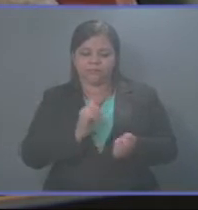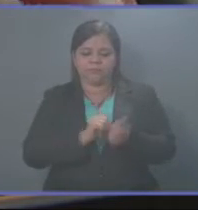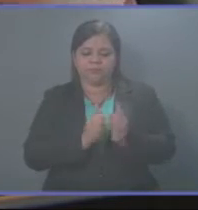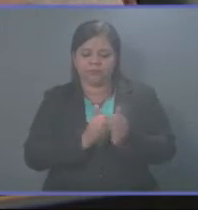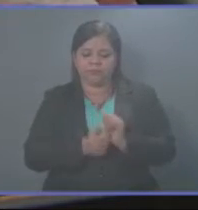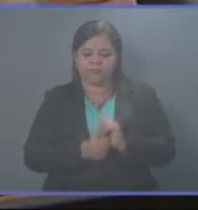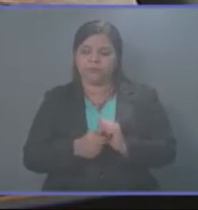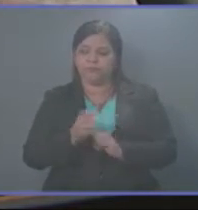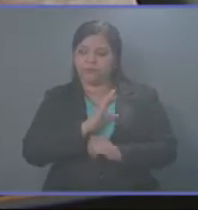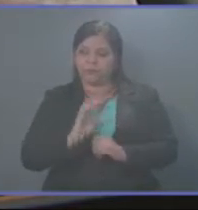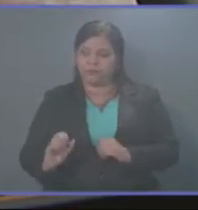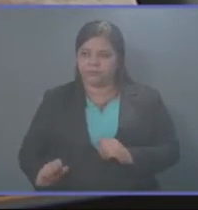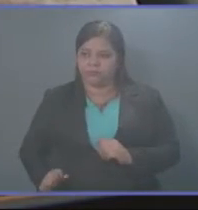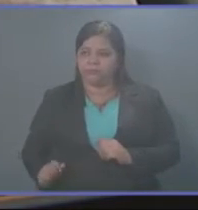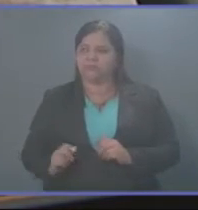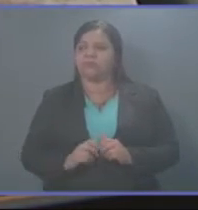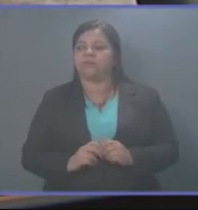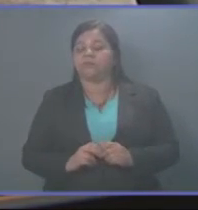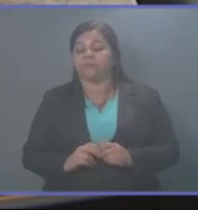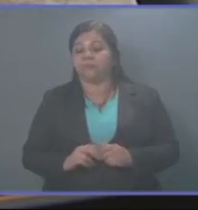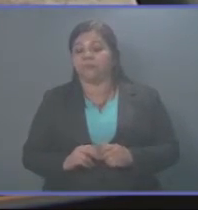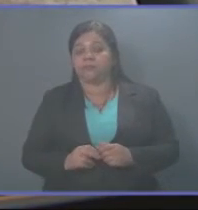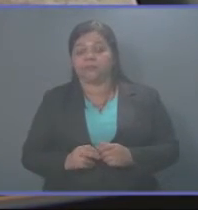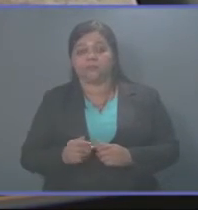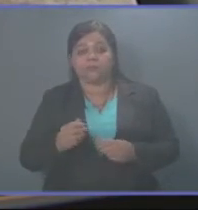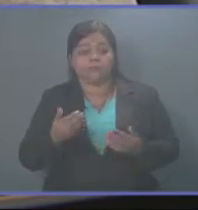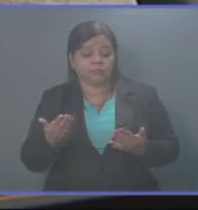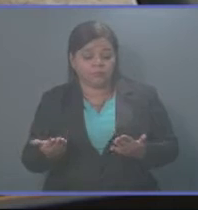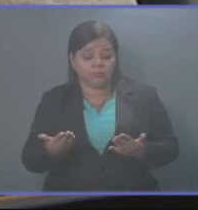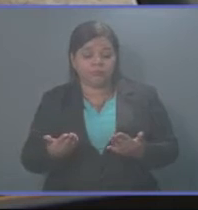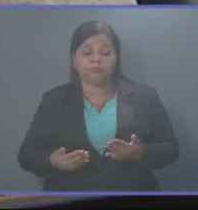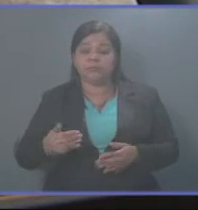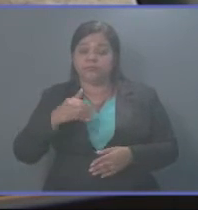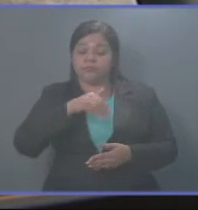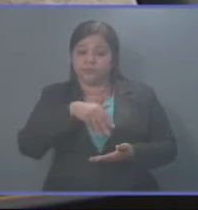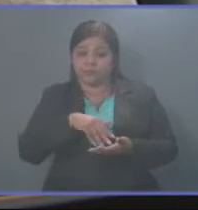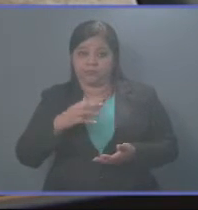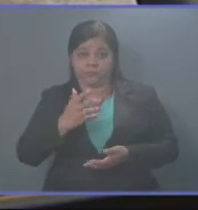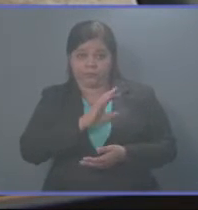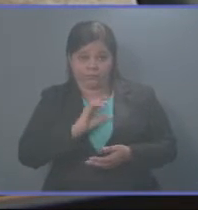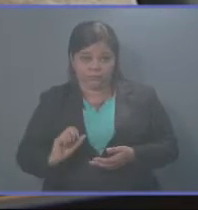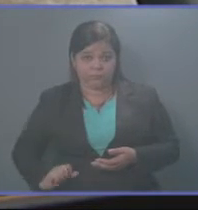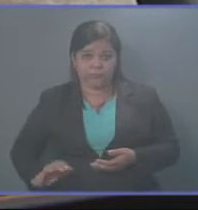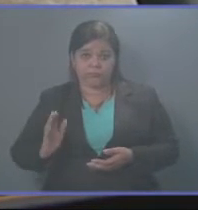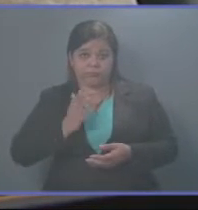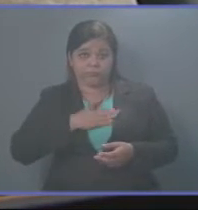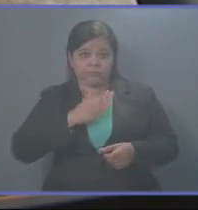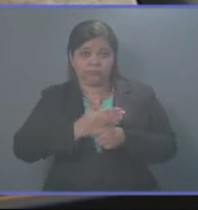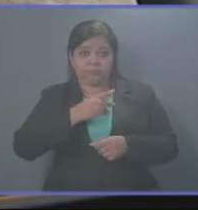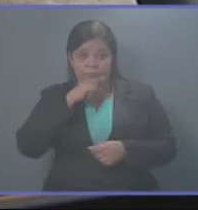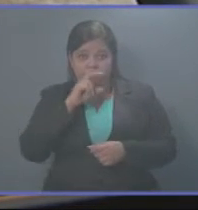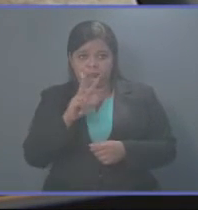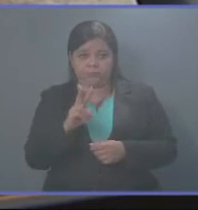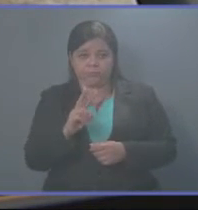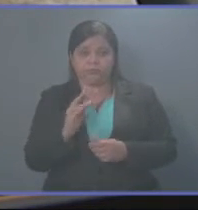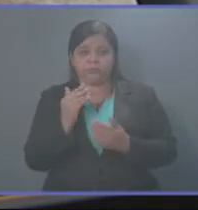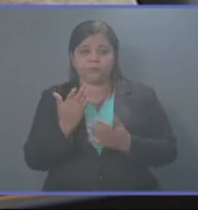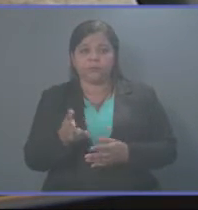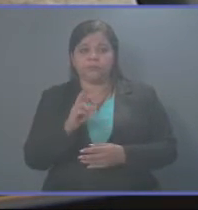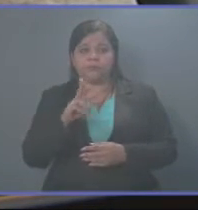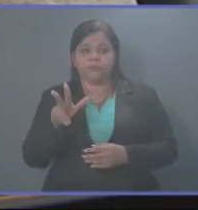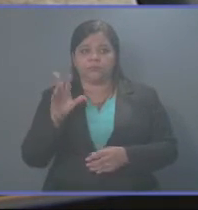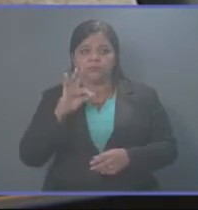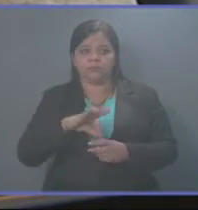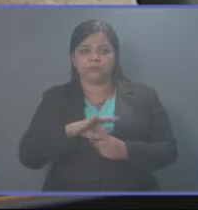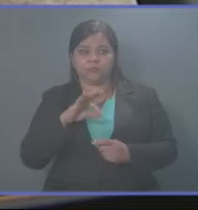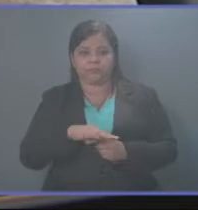deporte salvadoreño. Así que, pueblo salvadoreño, en esta noche el grupo parlamentario del FMLN ha brindado los 23